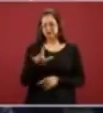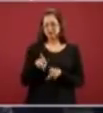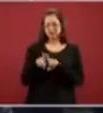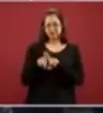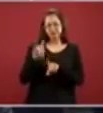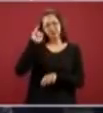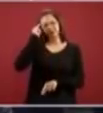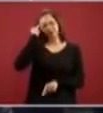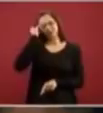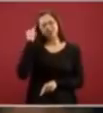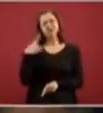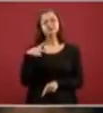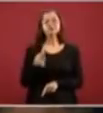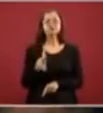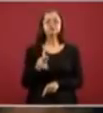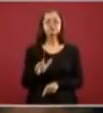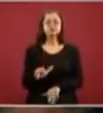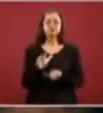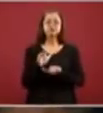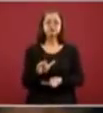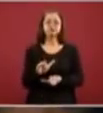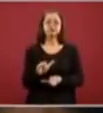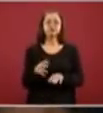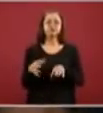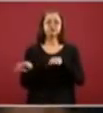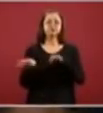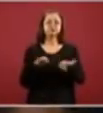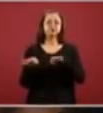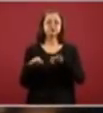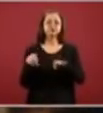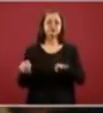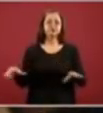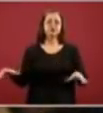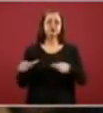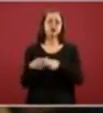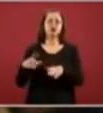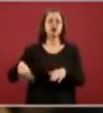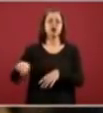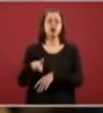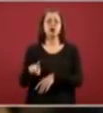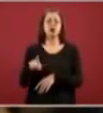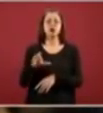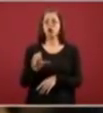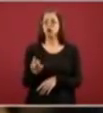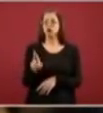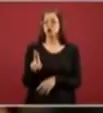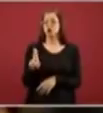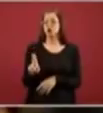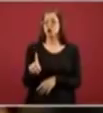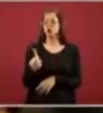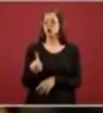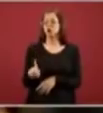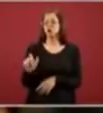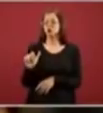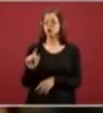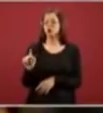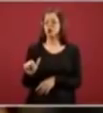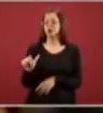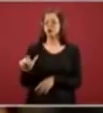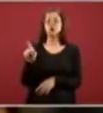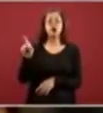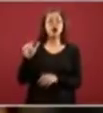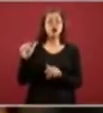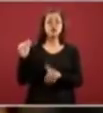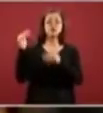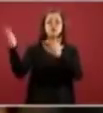sí de los trabajadores de la cooperativa Cruz Azul. Aquí afuera se están manifestando esposas de